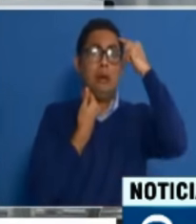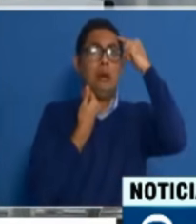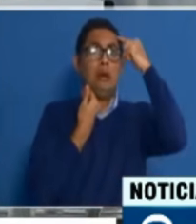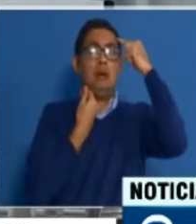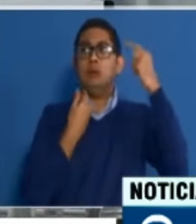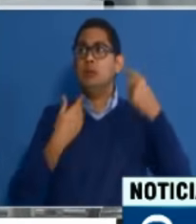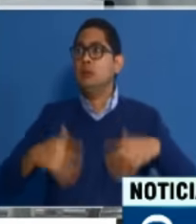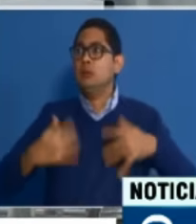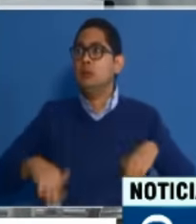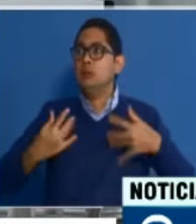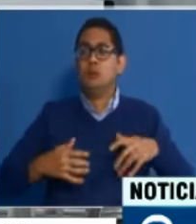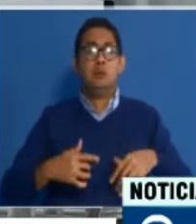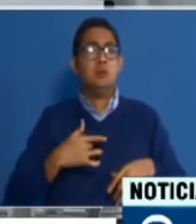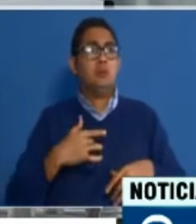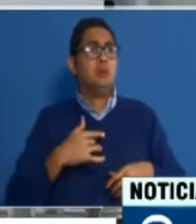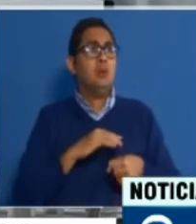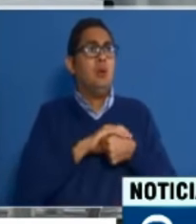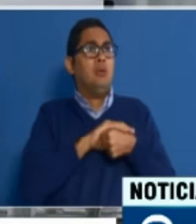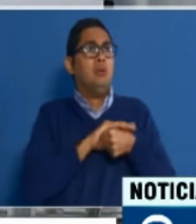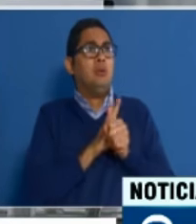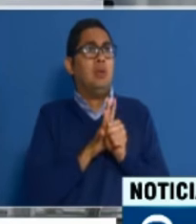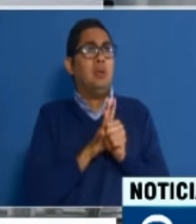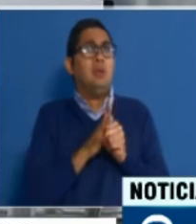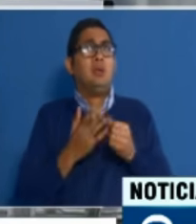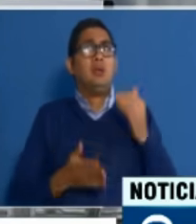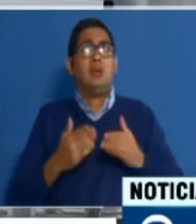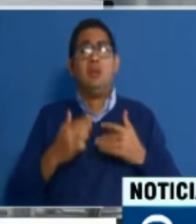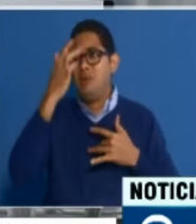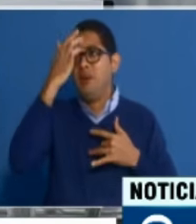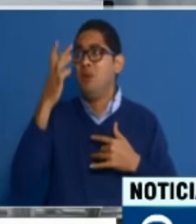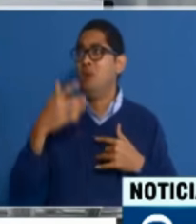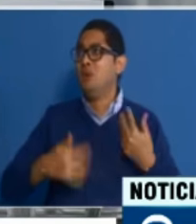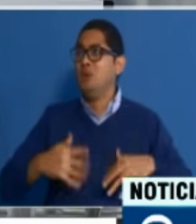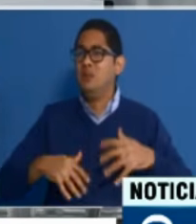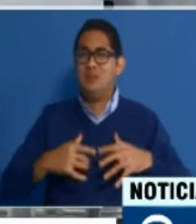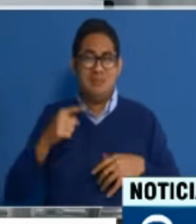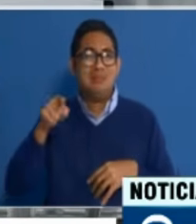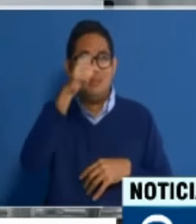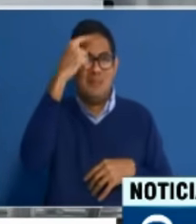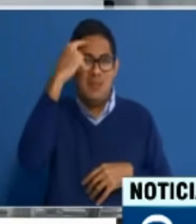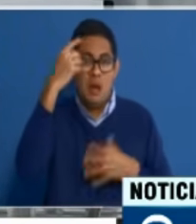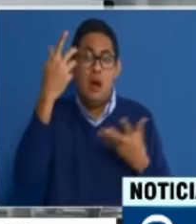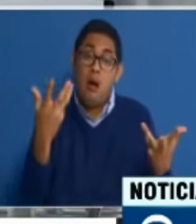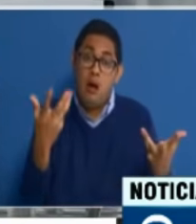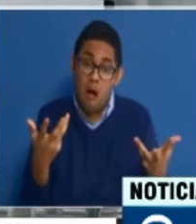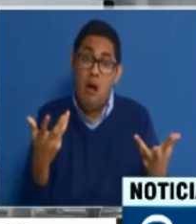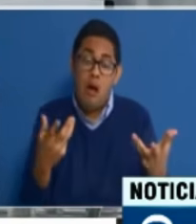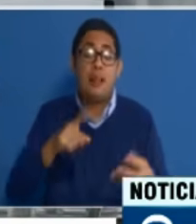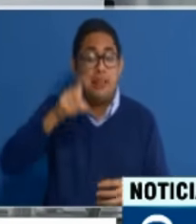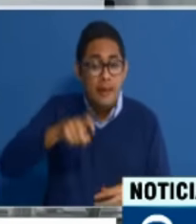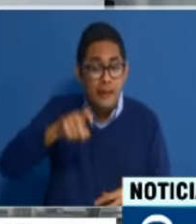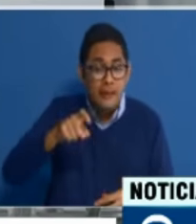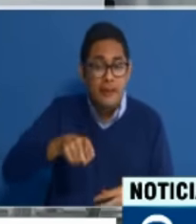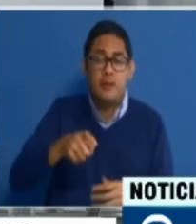nos viene a la mente es el virus. Y tenemos que tener nuestras pruebas